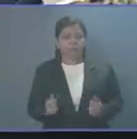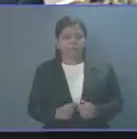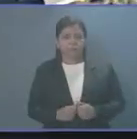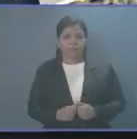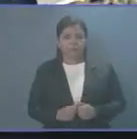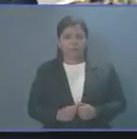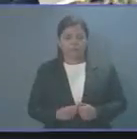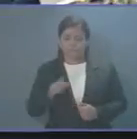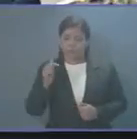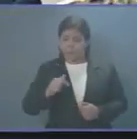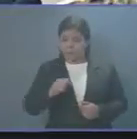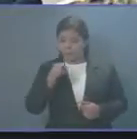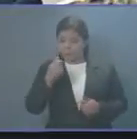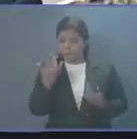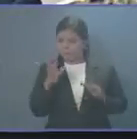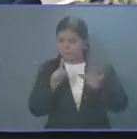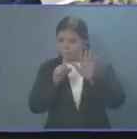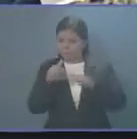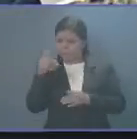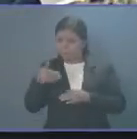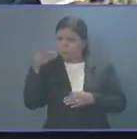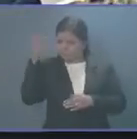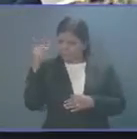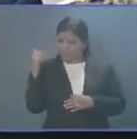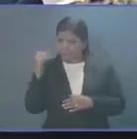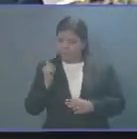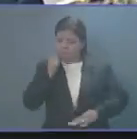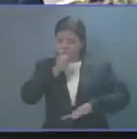esa creación que ocurrió hace 6 años